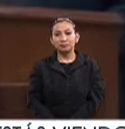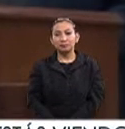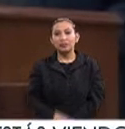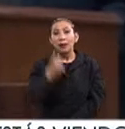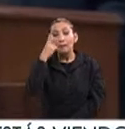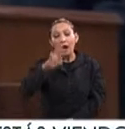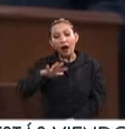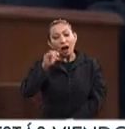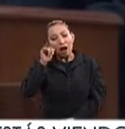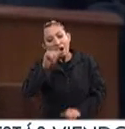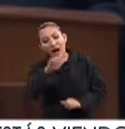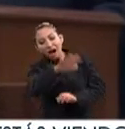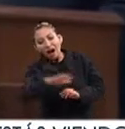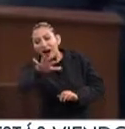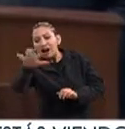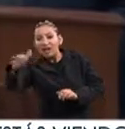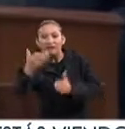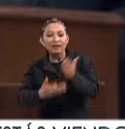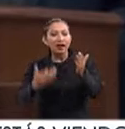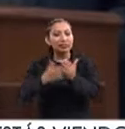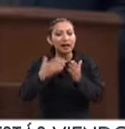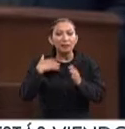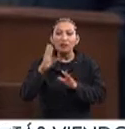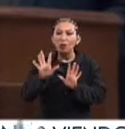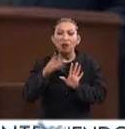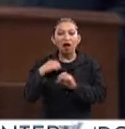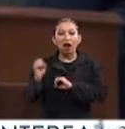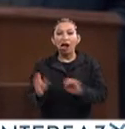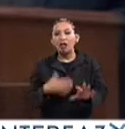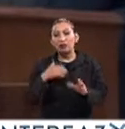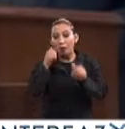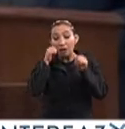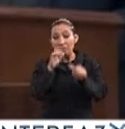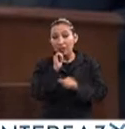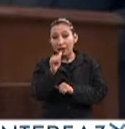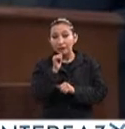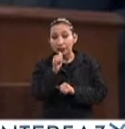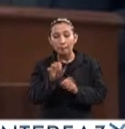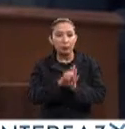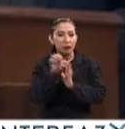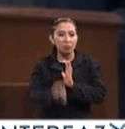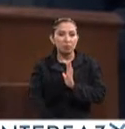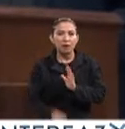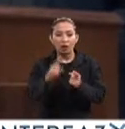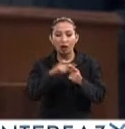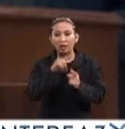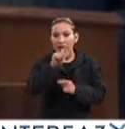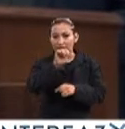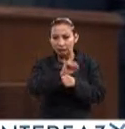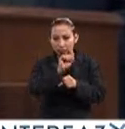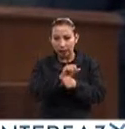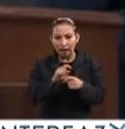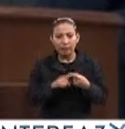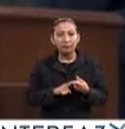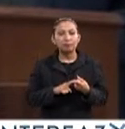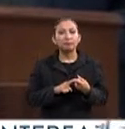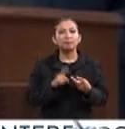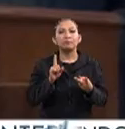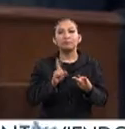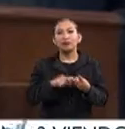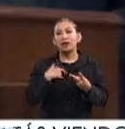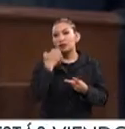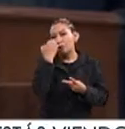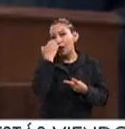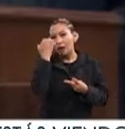a áreas del sistema educativo que han estado en total abandono, como las telesecundarias, como